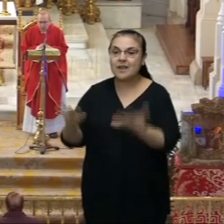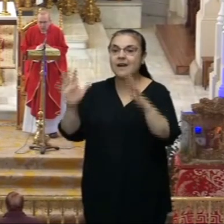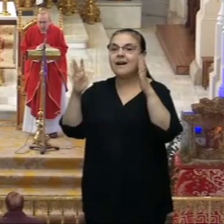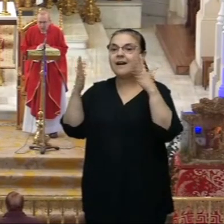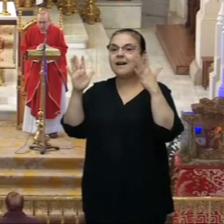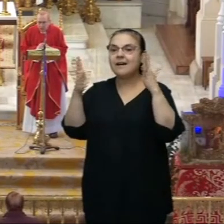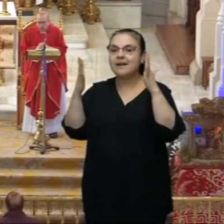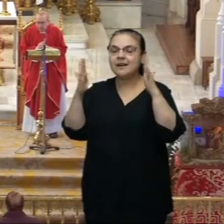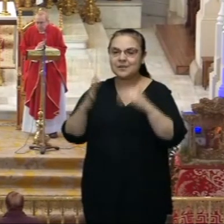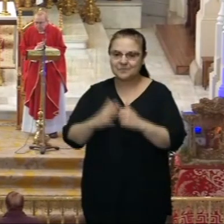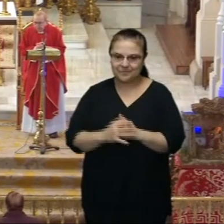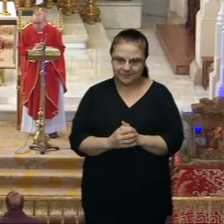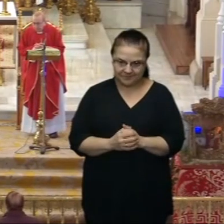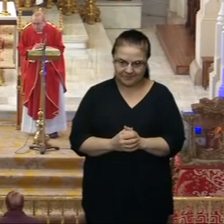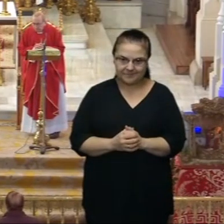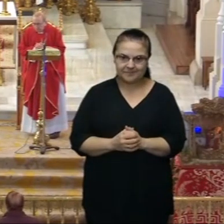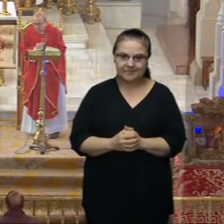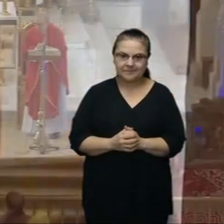aleluya.